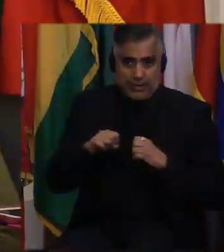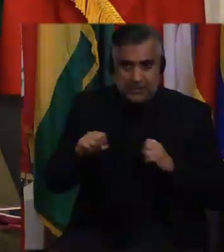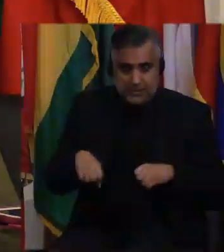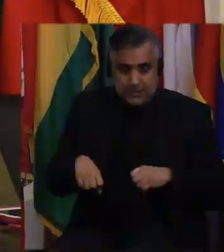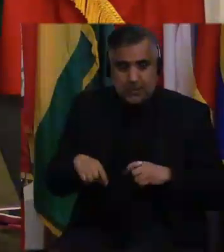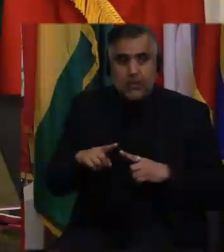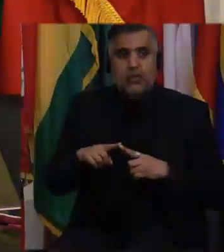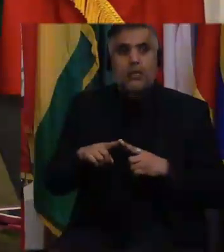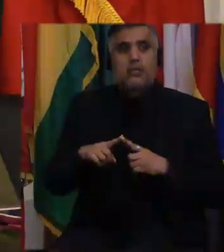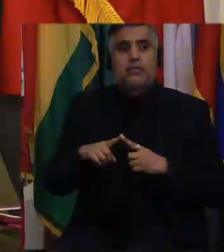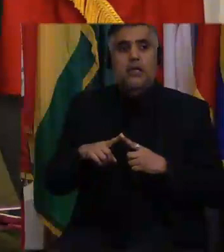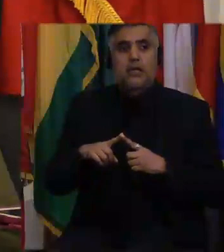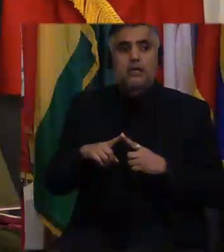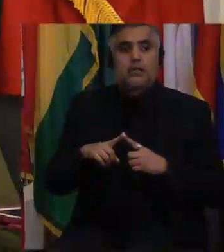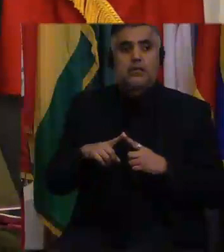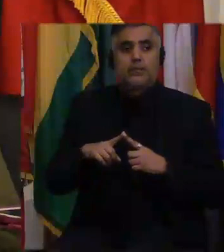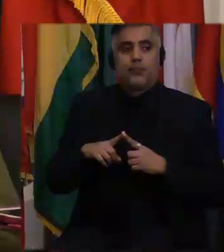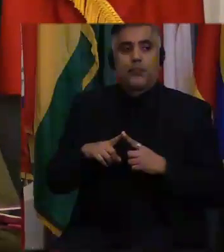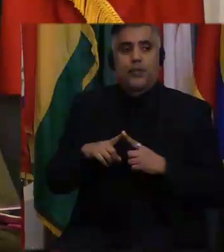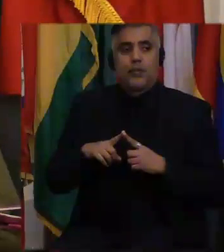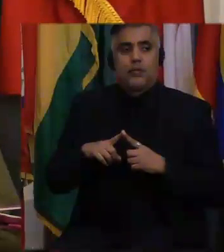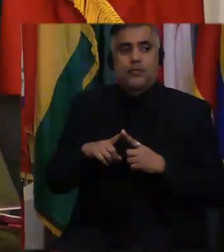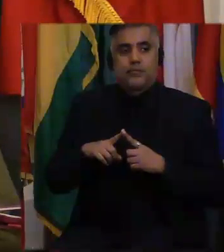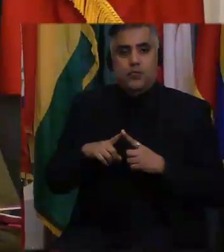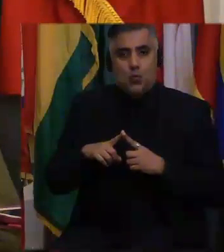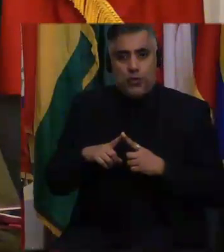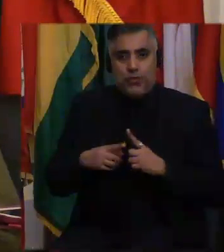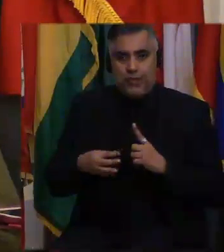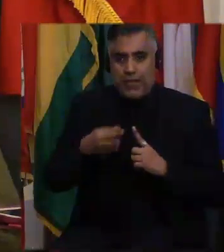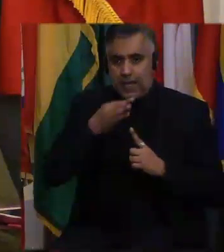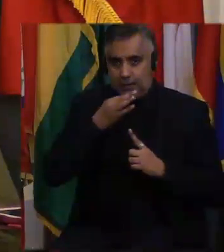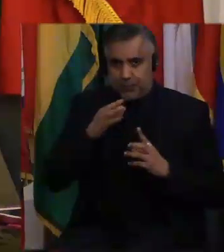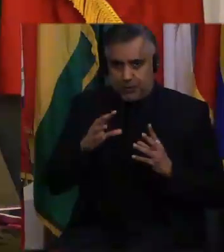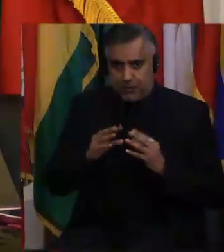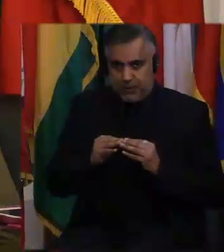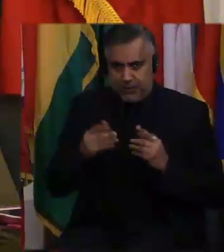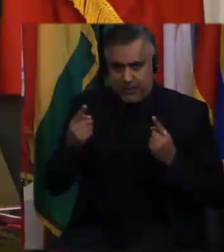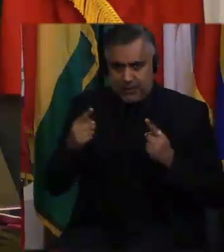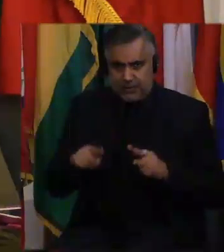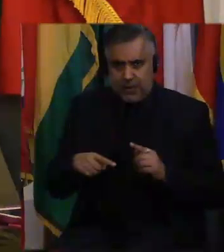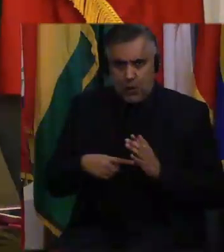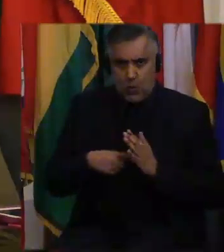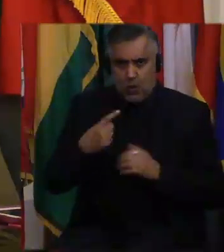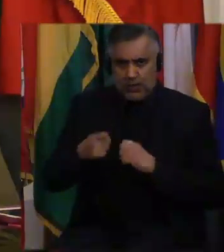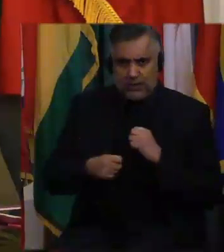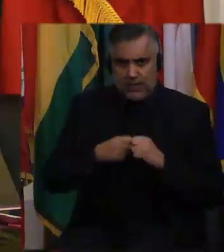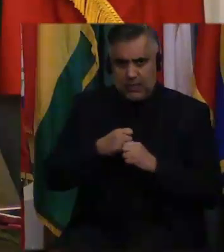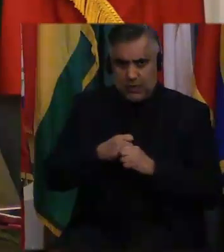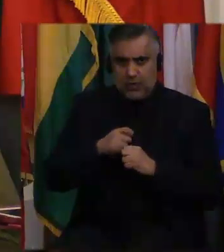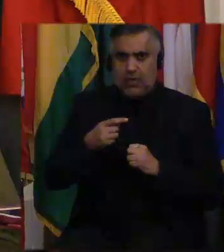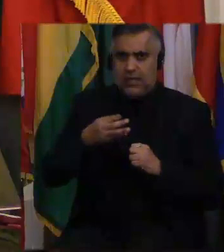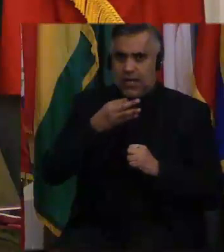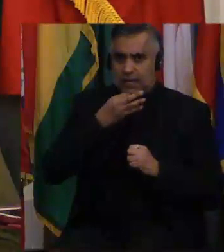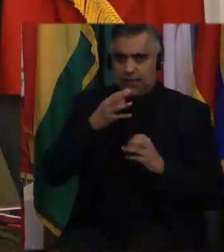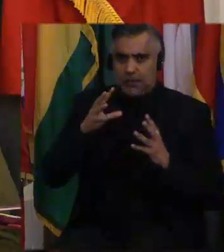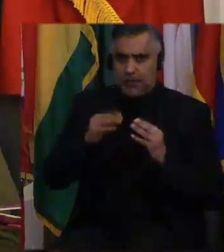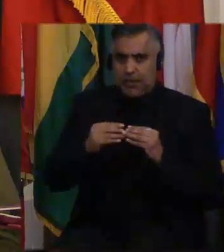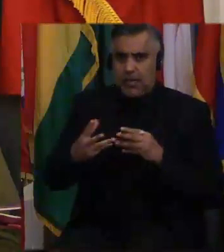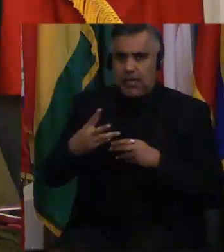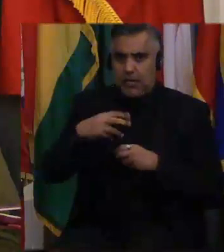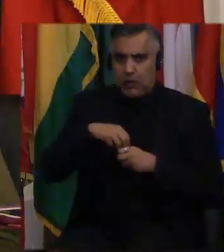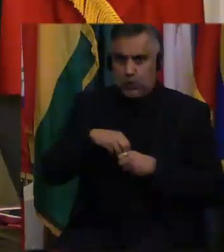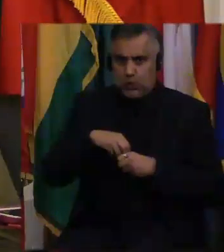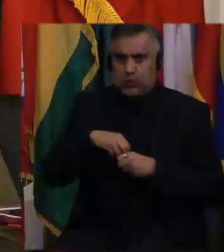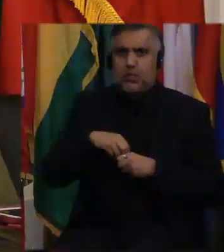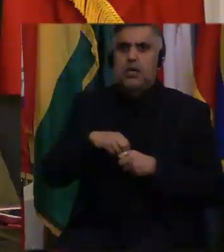se hace una reunión anual de expertas, y en esa reunión de expertas se abre un espacio para la participación de la sociedad civil.